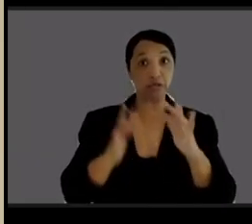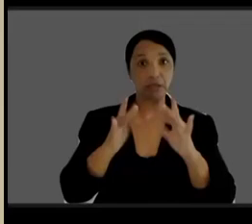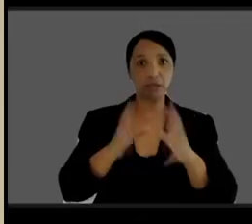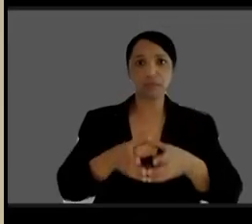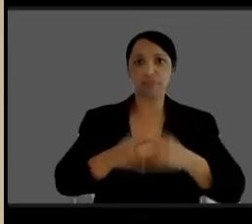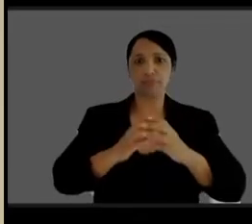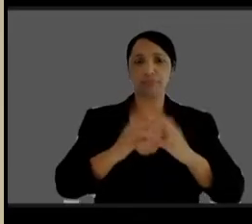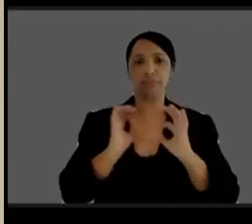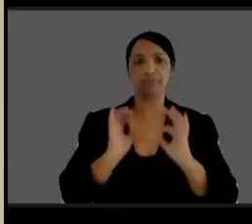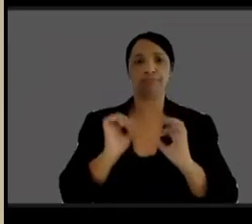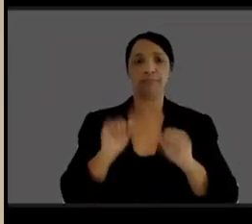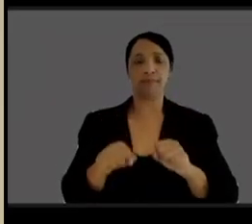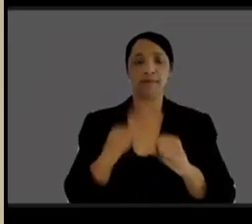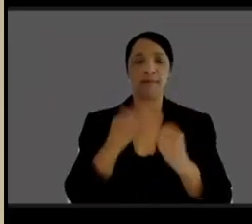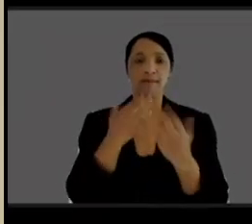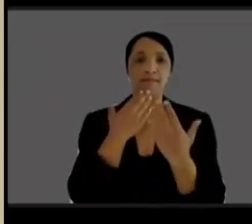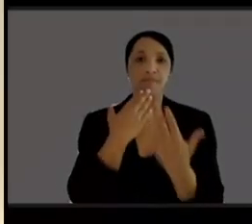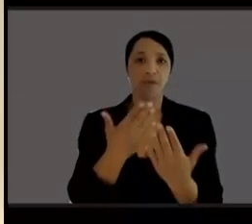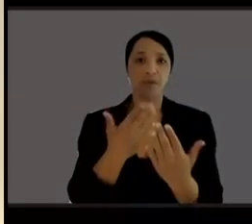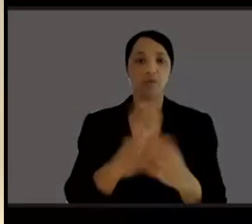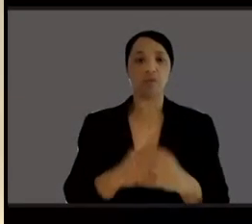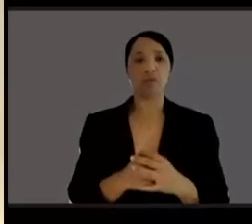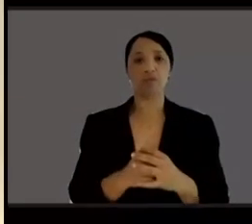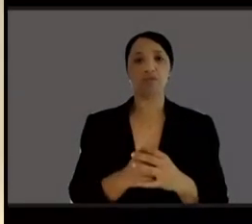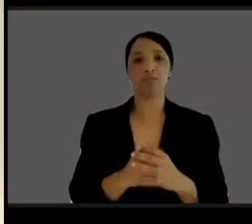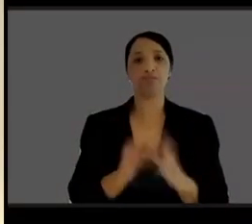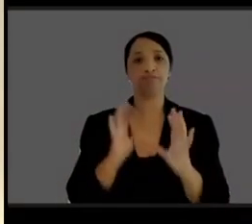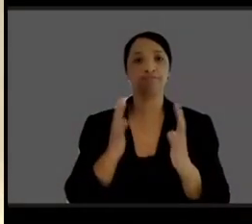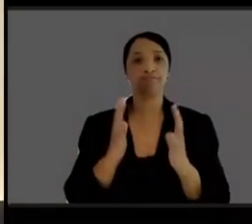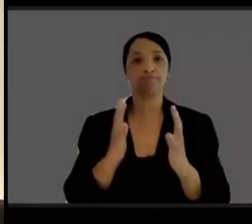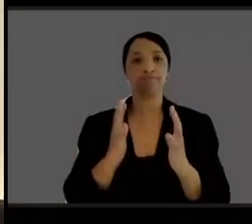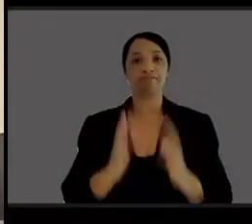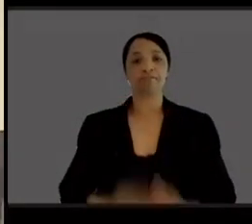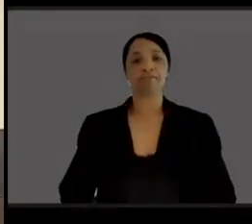ese Internet que todos deseamos. Muchas gracias.